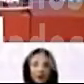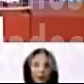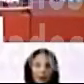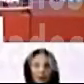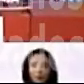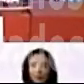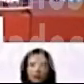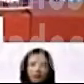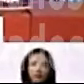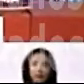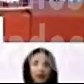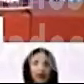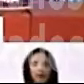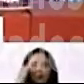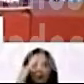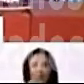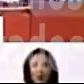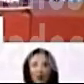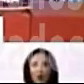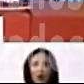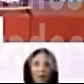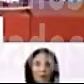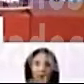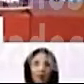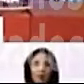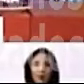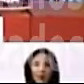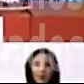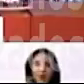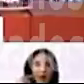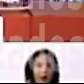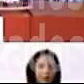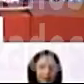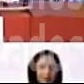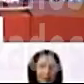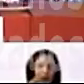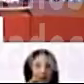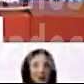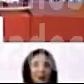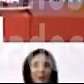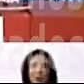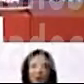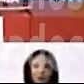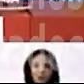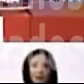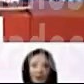Ya sé dónde se lo voy a dar. Cuando lo ve en el pasillo, lo estoy planificando.